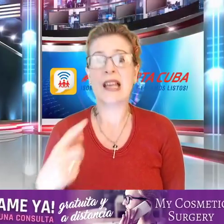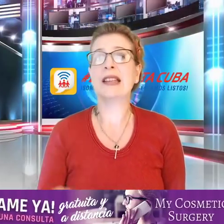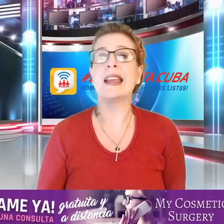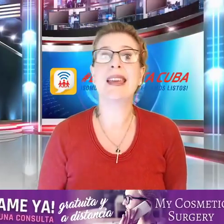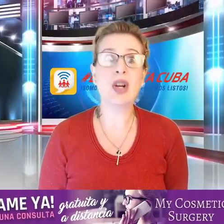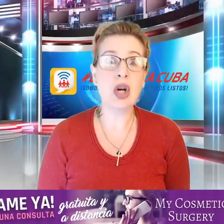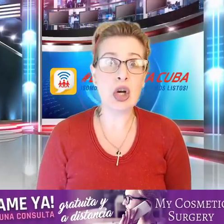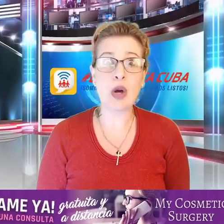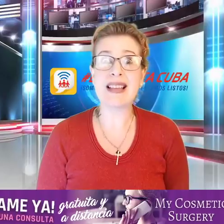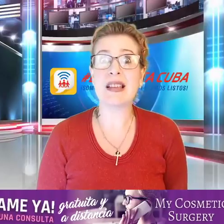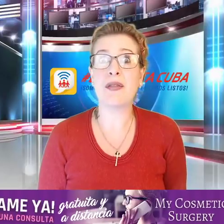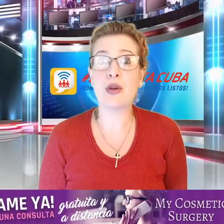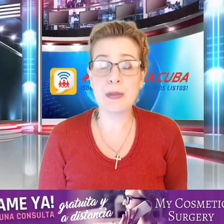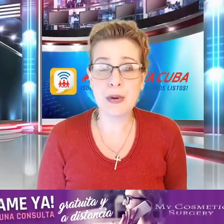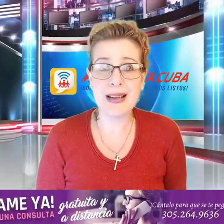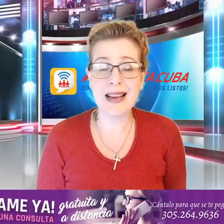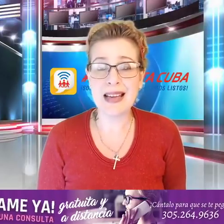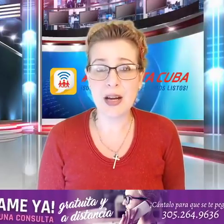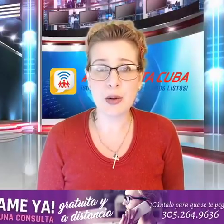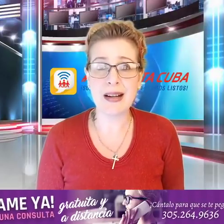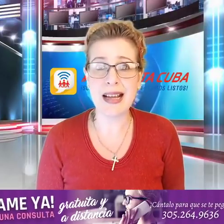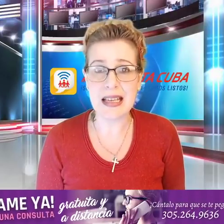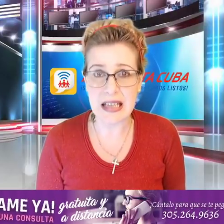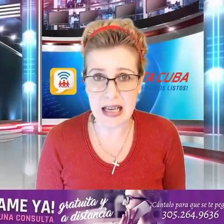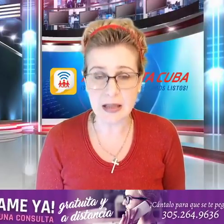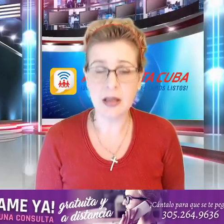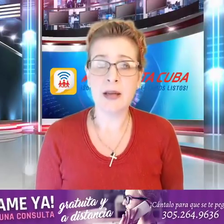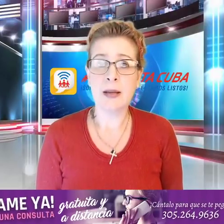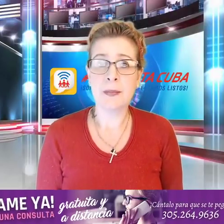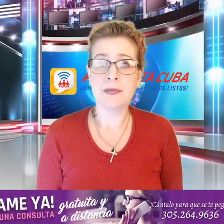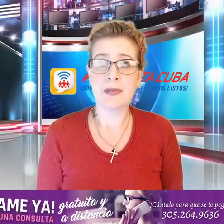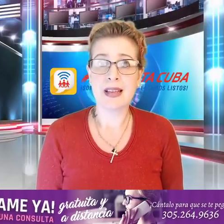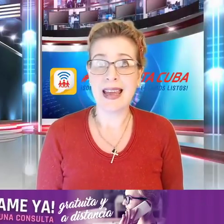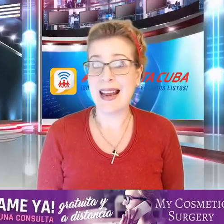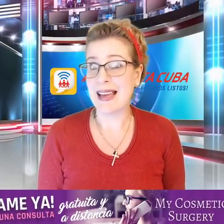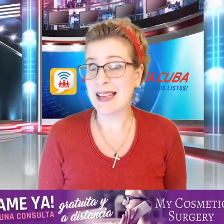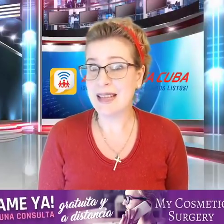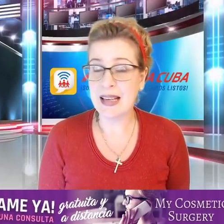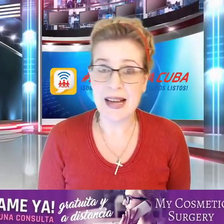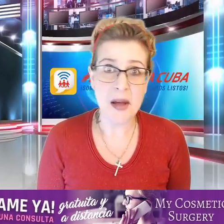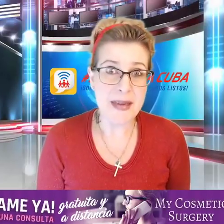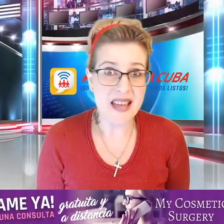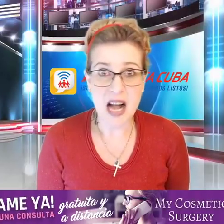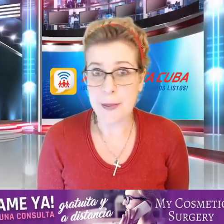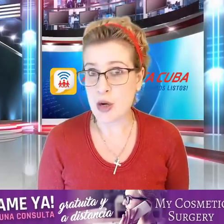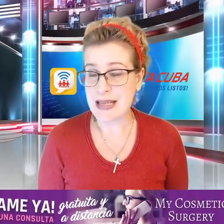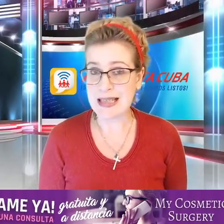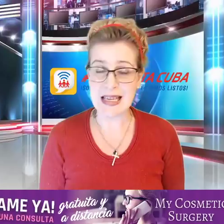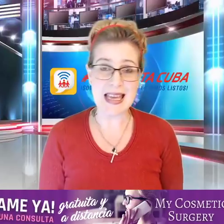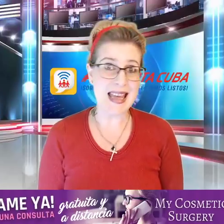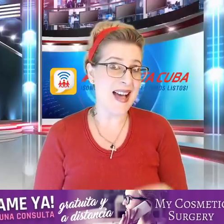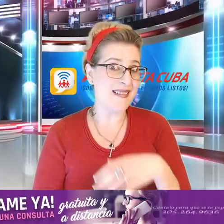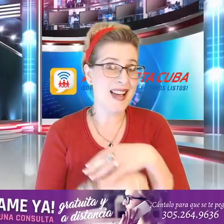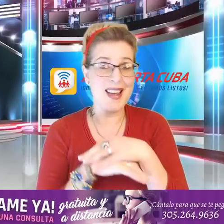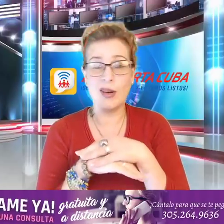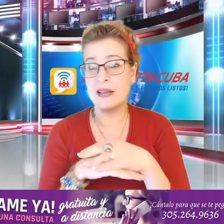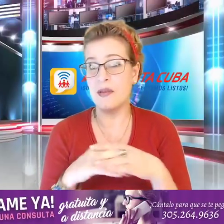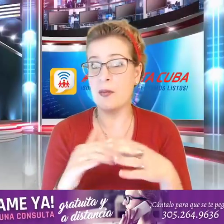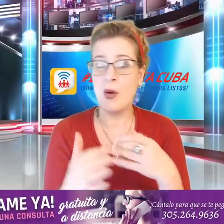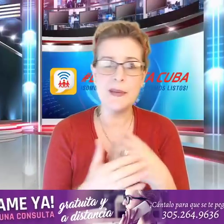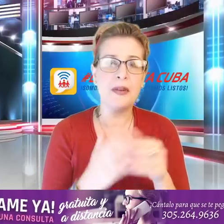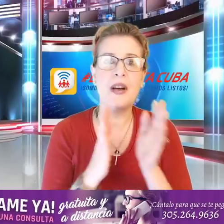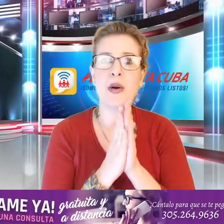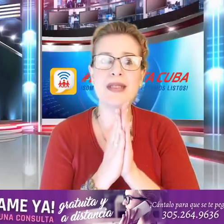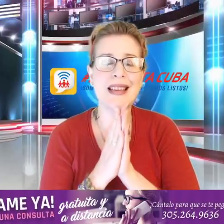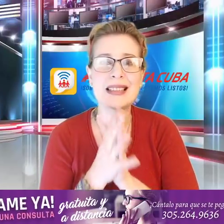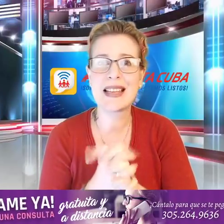provincias. Tengo lo que se formó en Galeano y Reina, que la gente le tiraba piedra a la policía. Vaya, lo que se